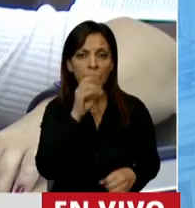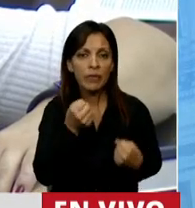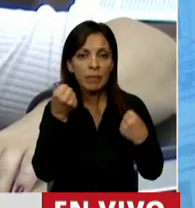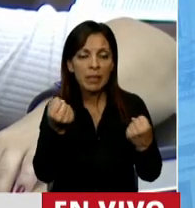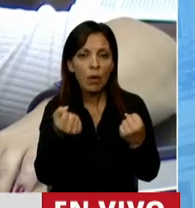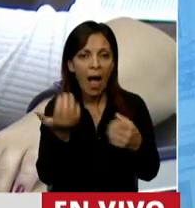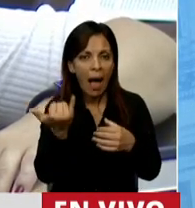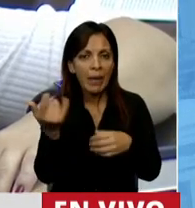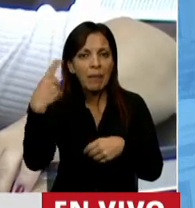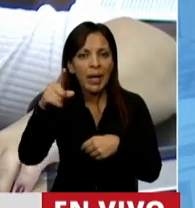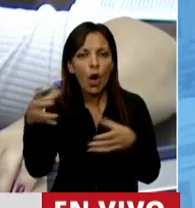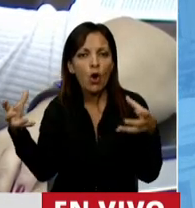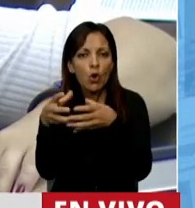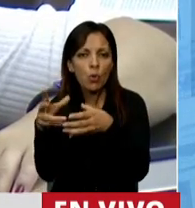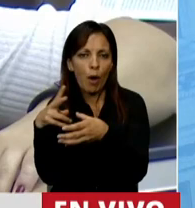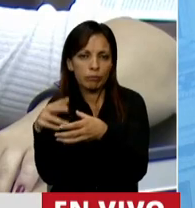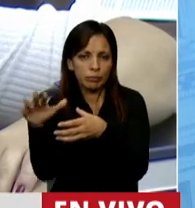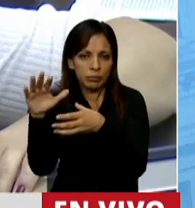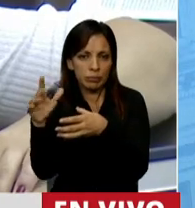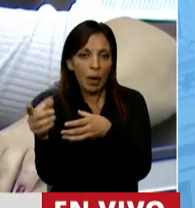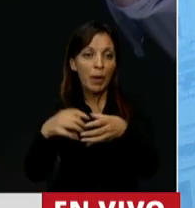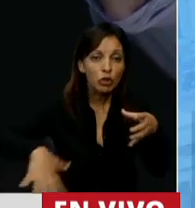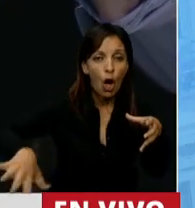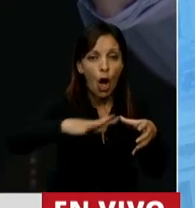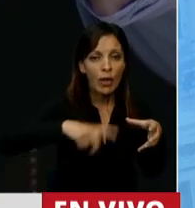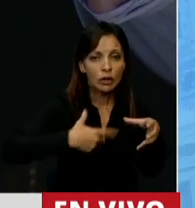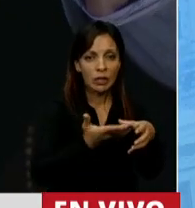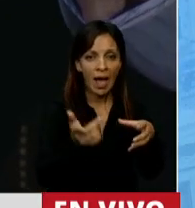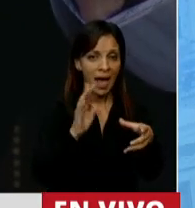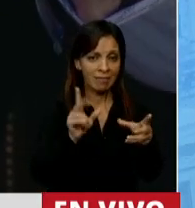en las élites, pero no estaba en la sociedad.